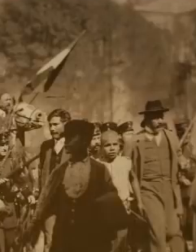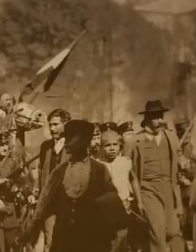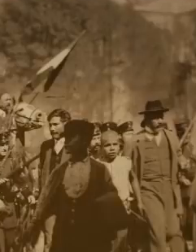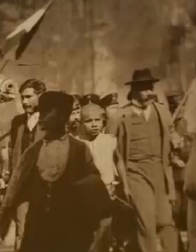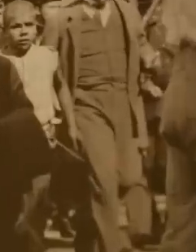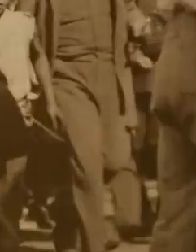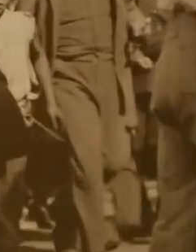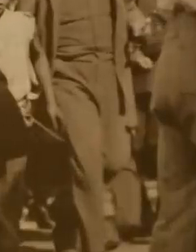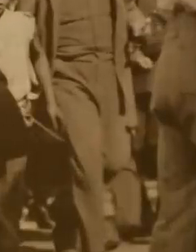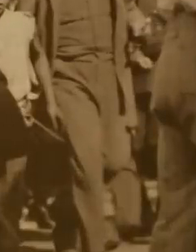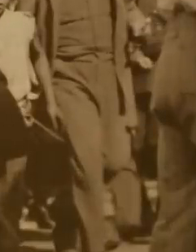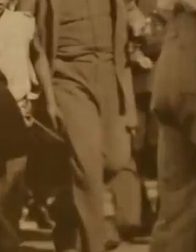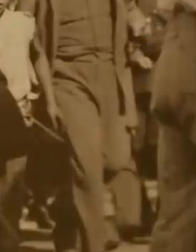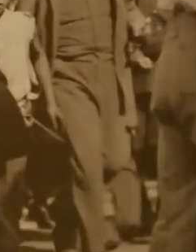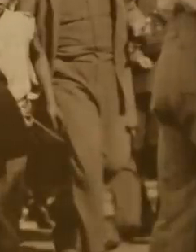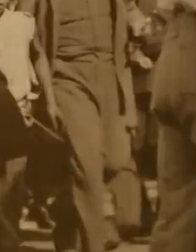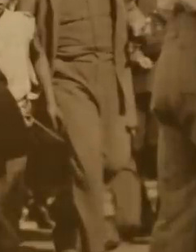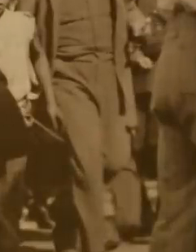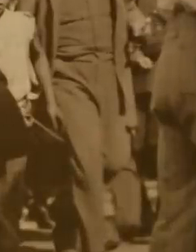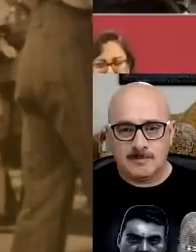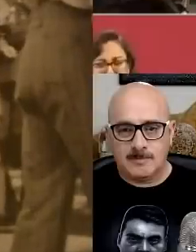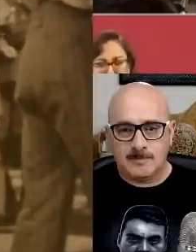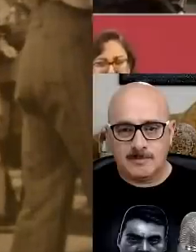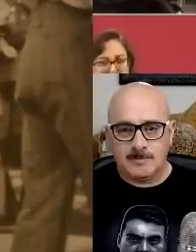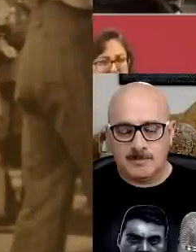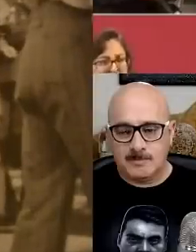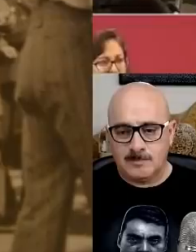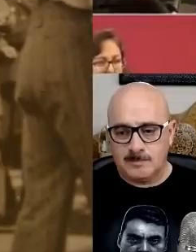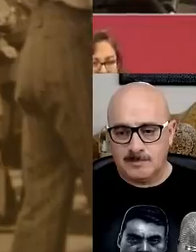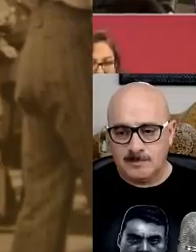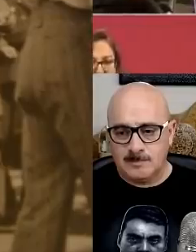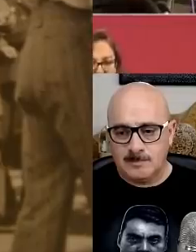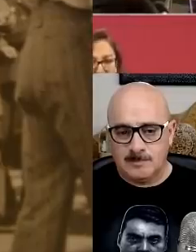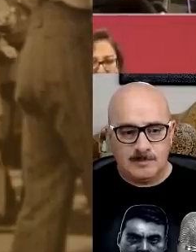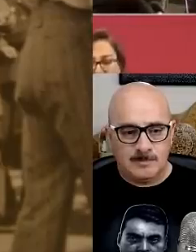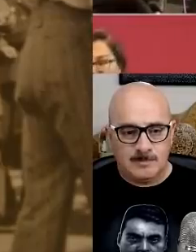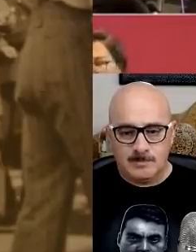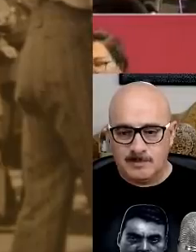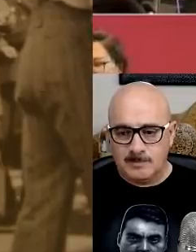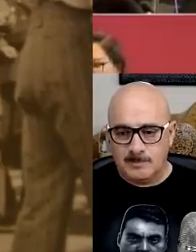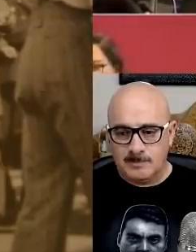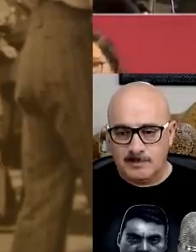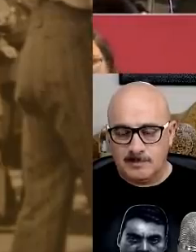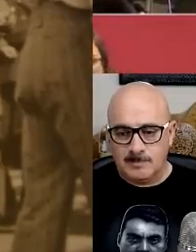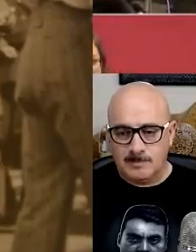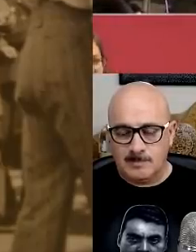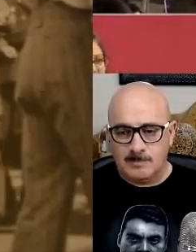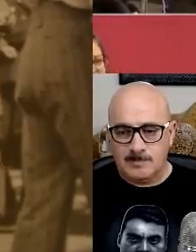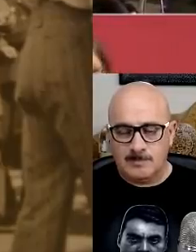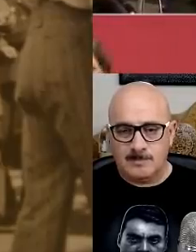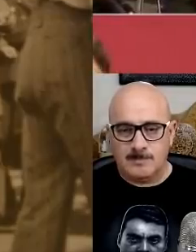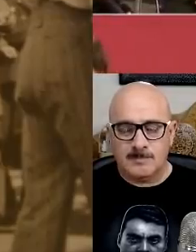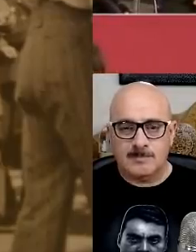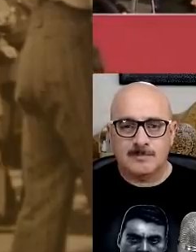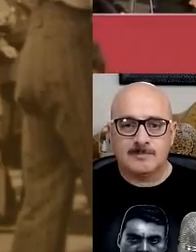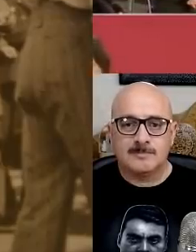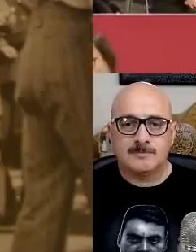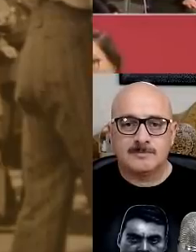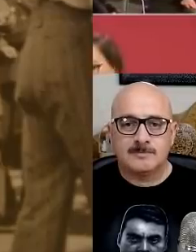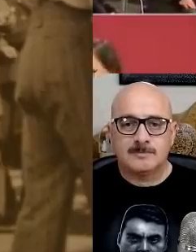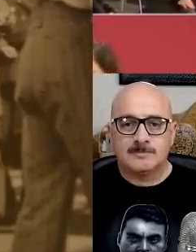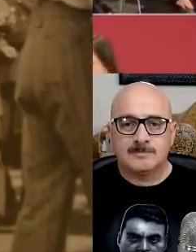y él no tenía cómo. Crearon por ahí un periódico, dos, pero no